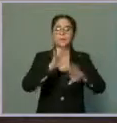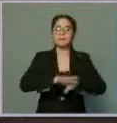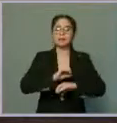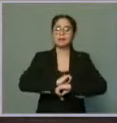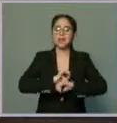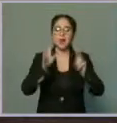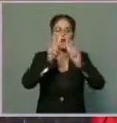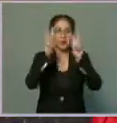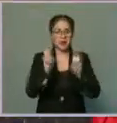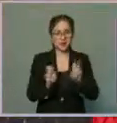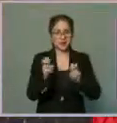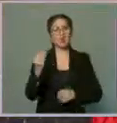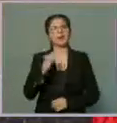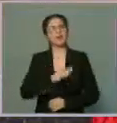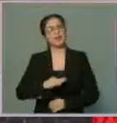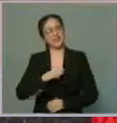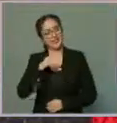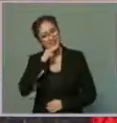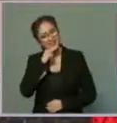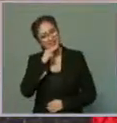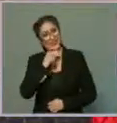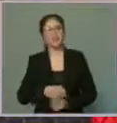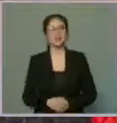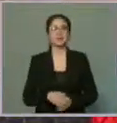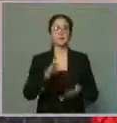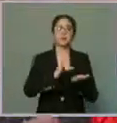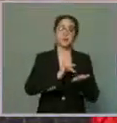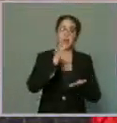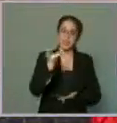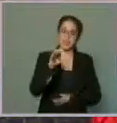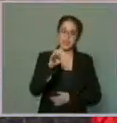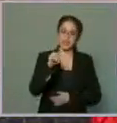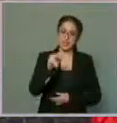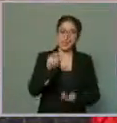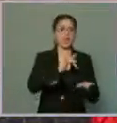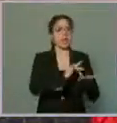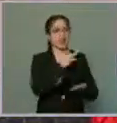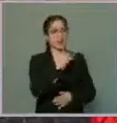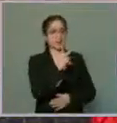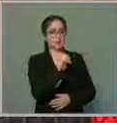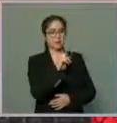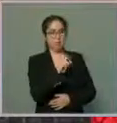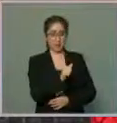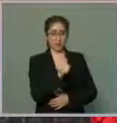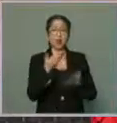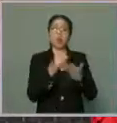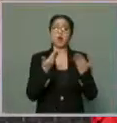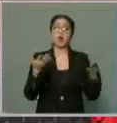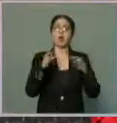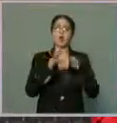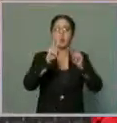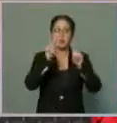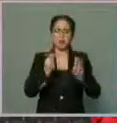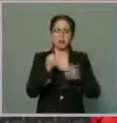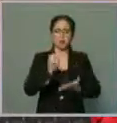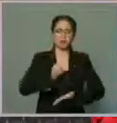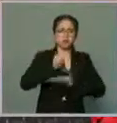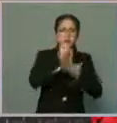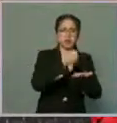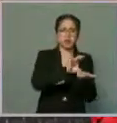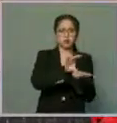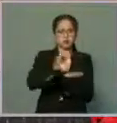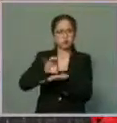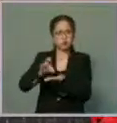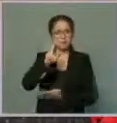estás? ¡Feliz Navidad! Muchas gracias, Cintia. Muchas gracias, Pamela. Pues ahora tenemos el presupuesto de Estados Unidos y como veníamos platicando hace